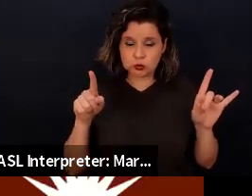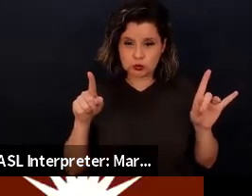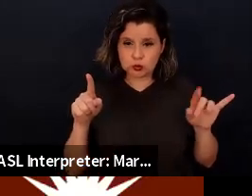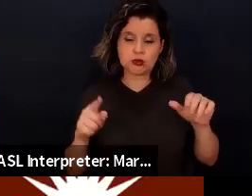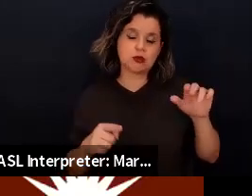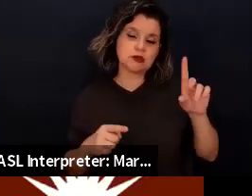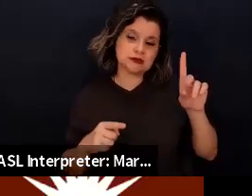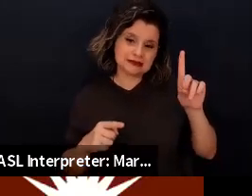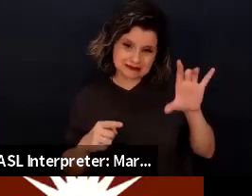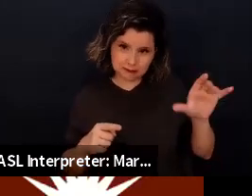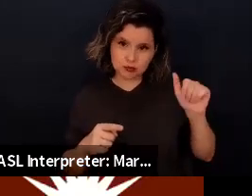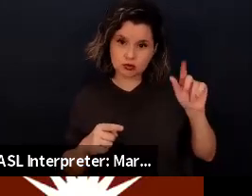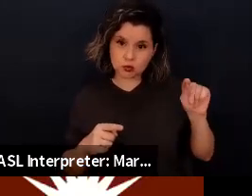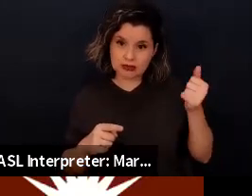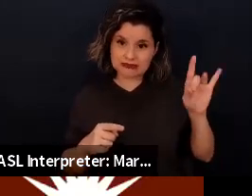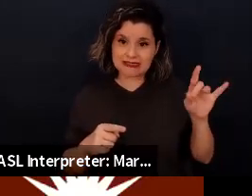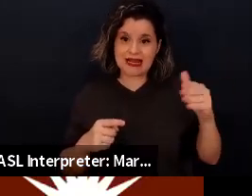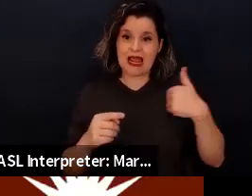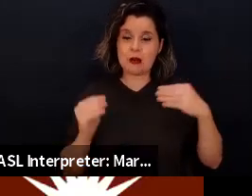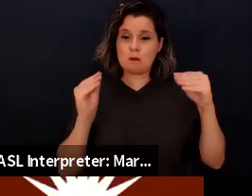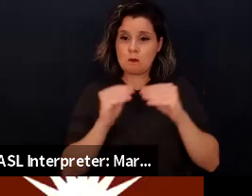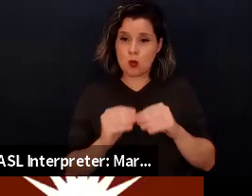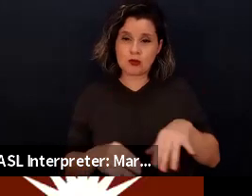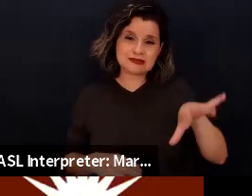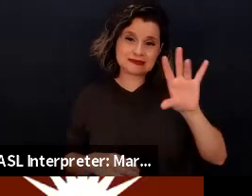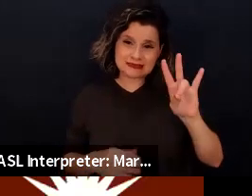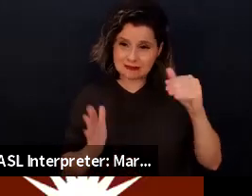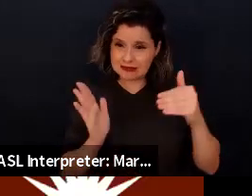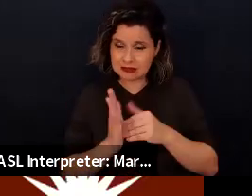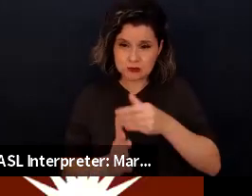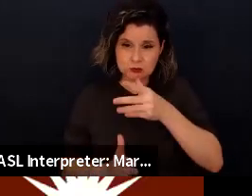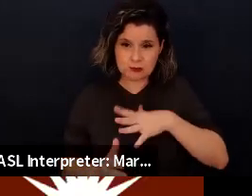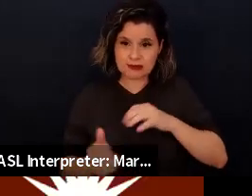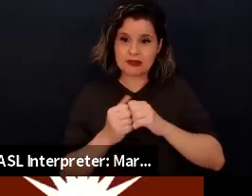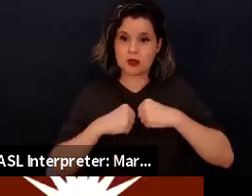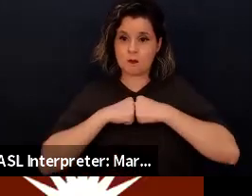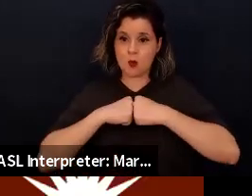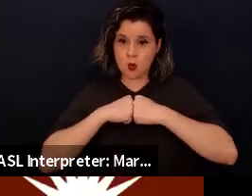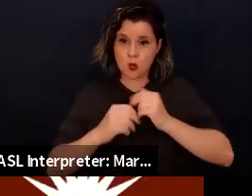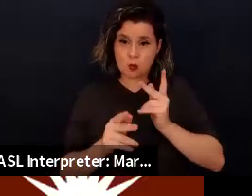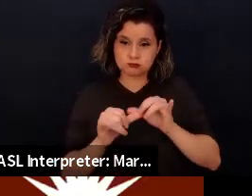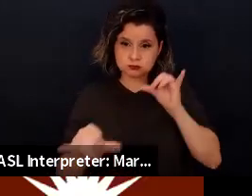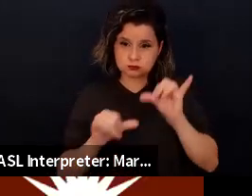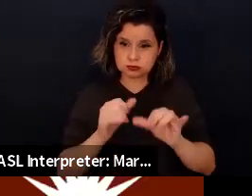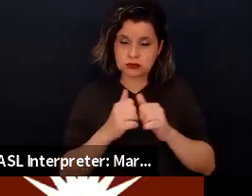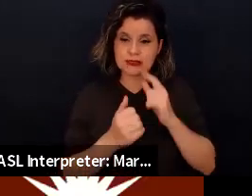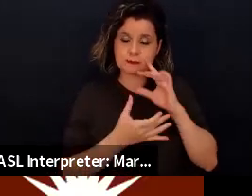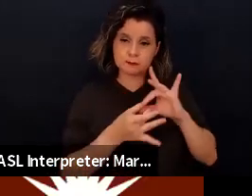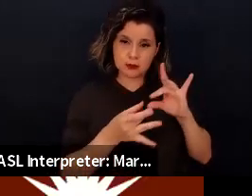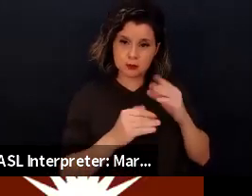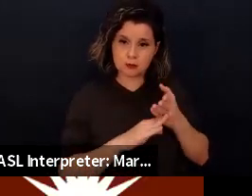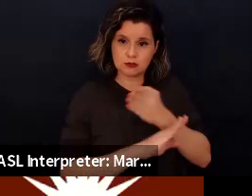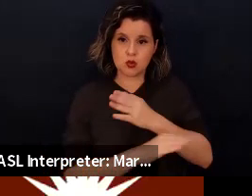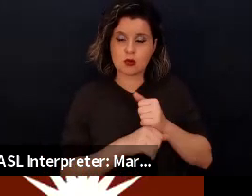del 2018 había ya más de 7,000 mujeres detenidas en la frontera. Como mencionaba, esto